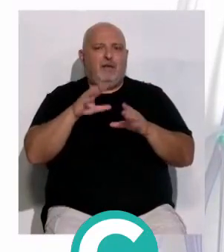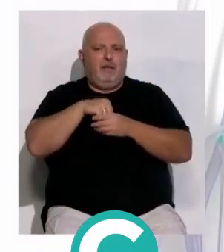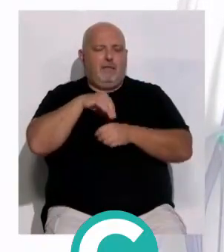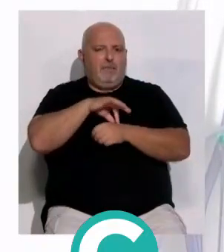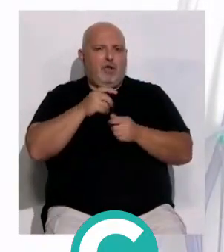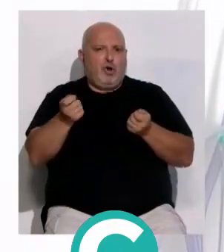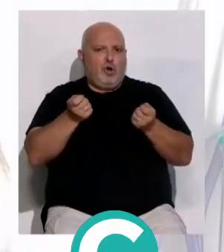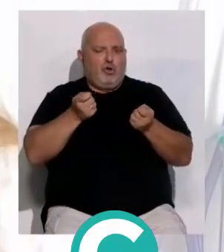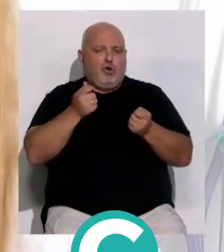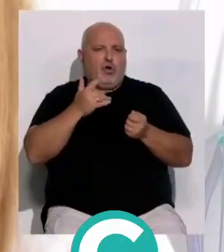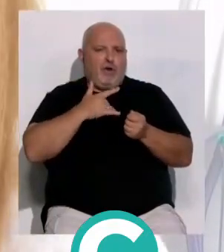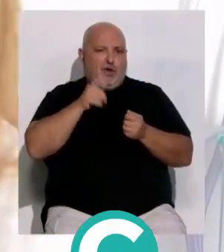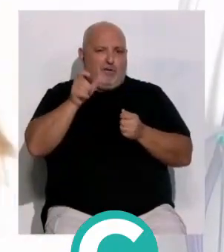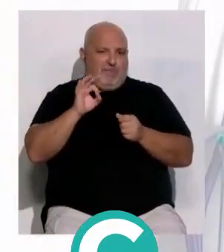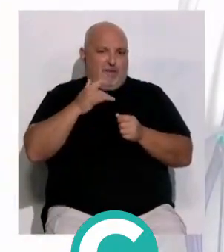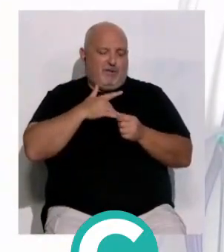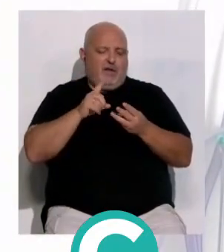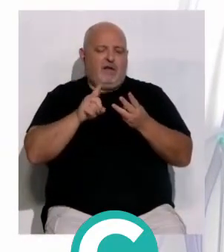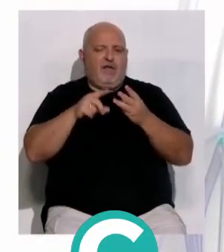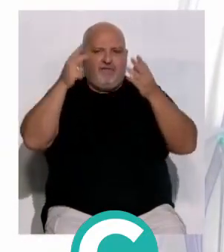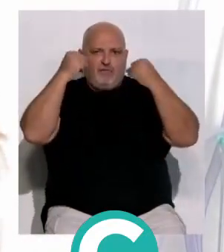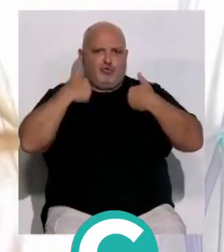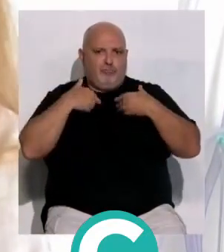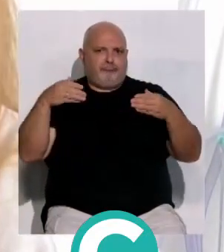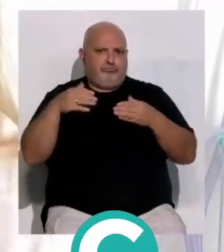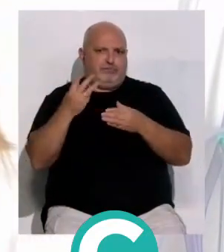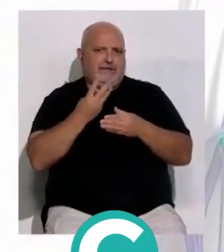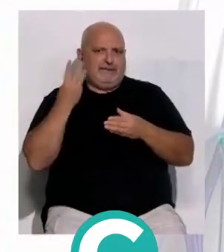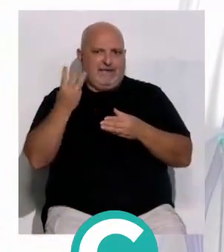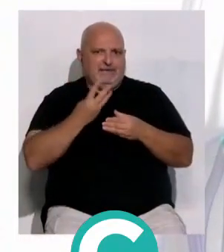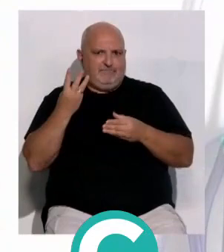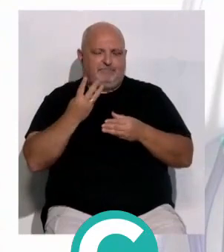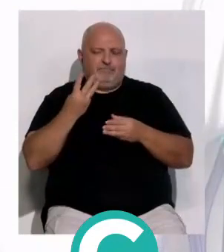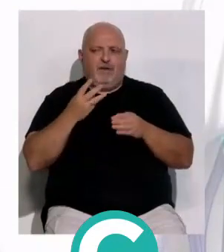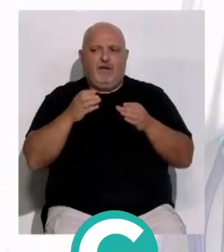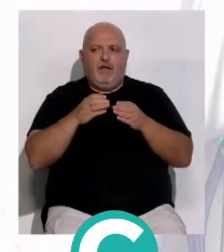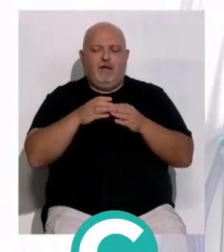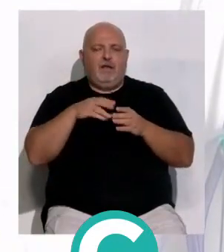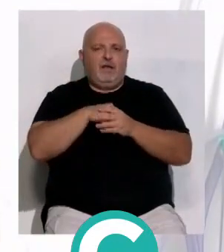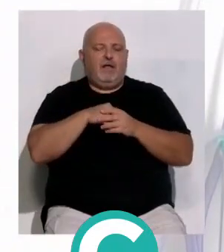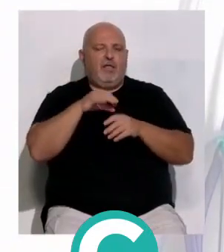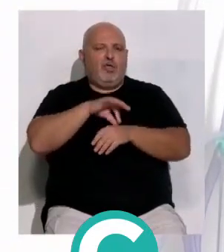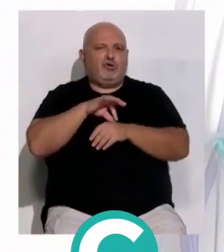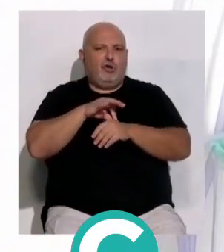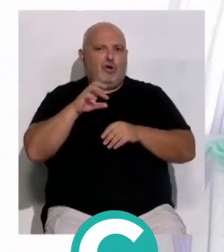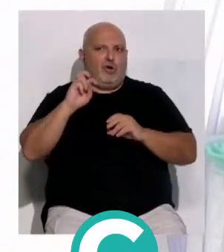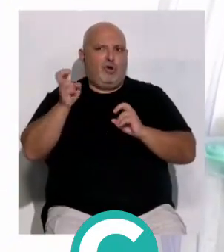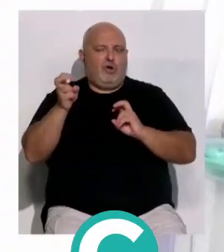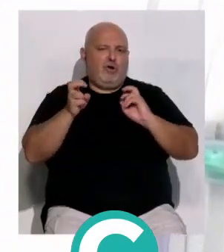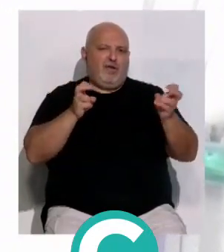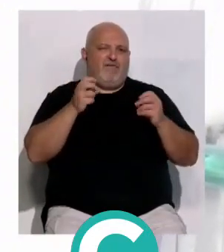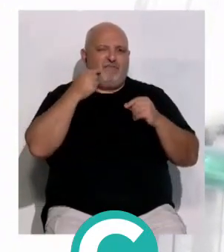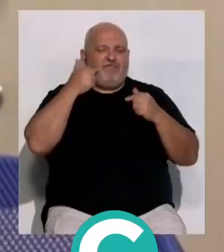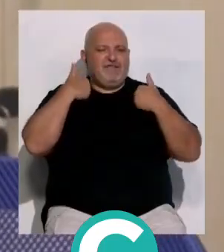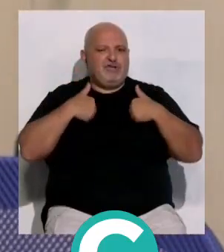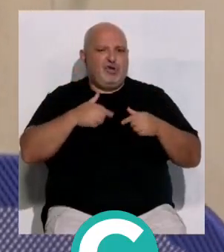médico coordinador, el cardiólogo, que es el coordinador, enfermería, que lo hago yo, el equipo de rehabilitación, que es la doctora de rehabilitación y la